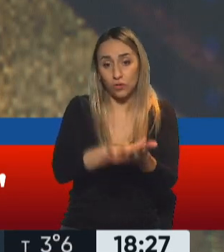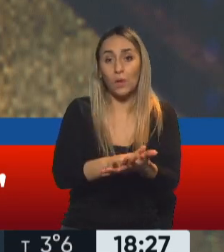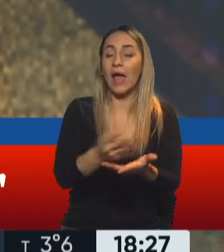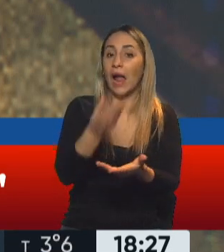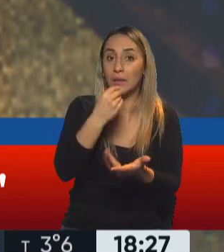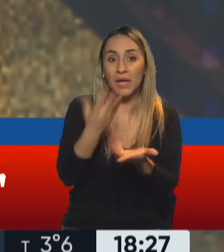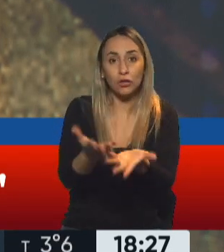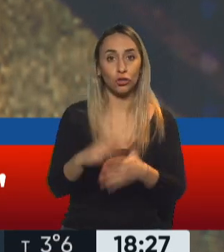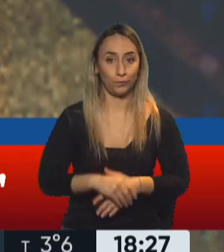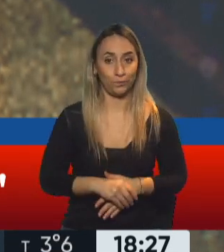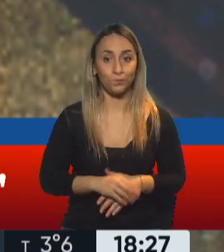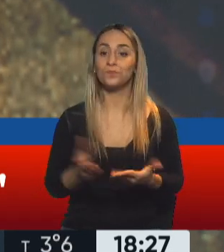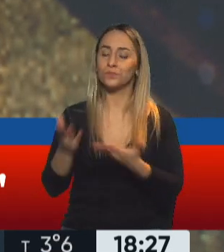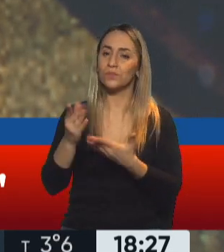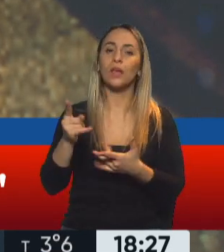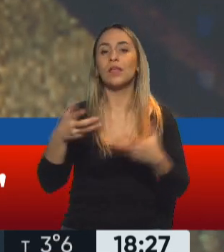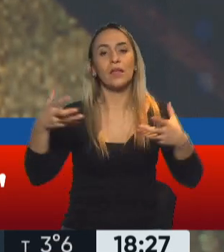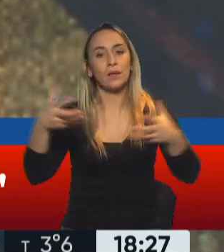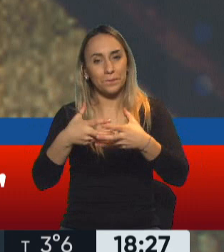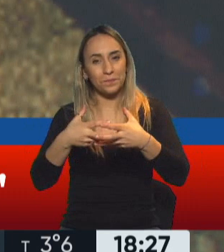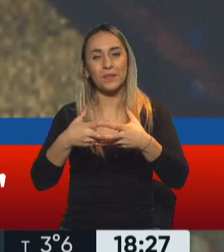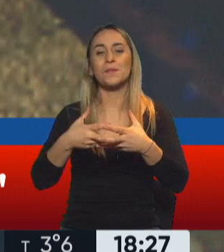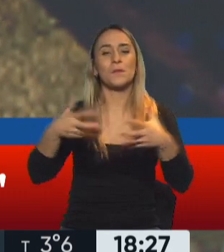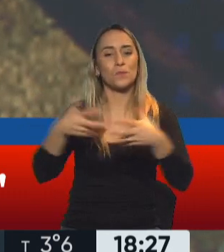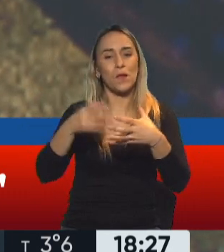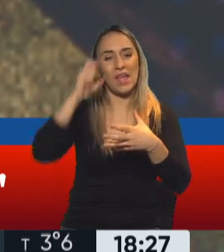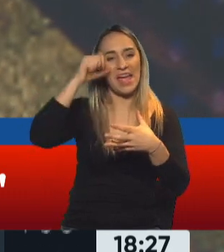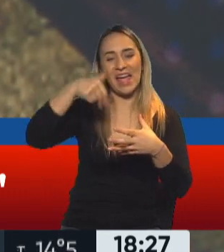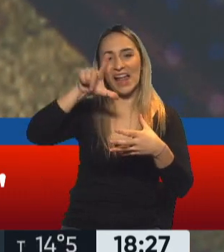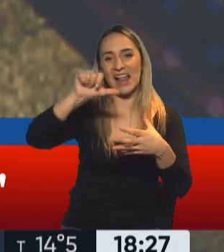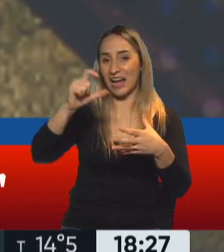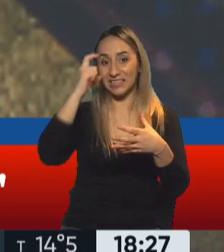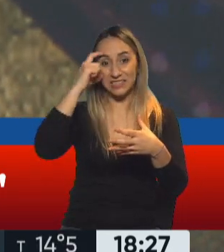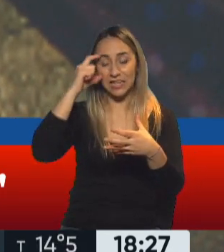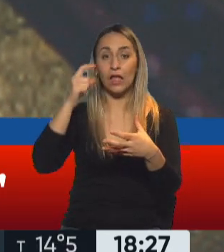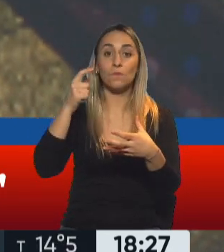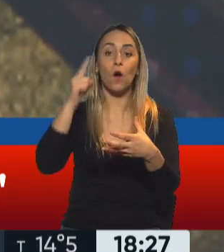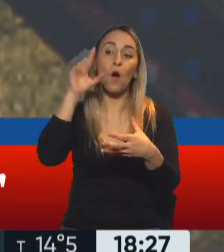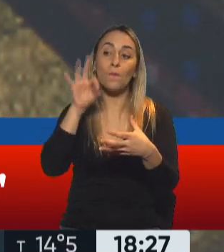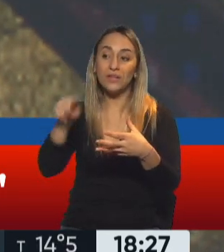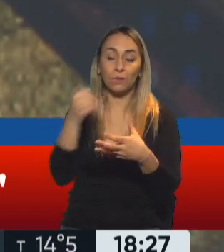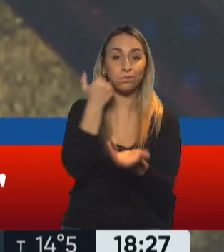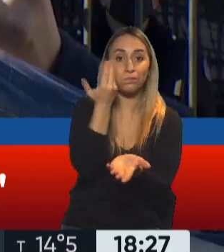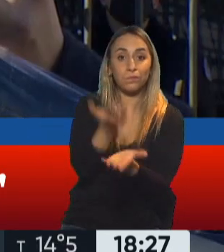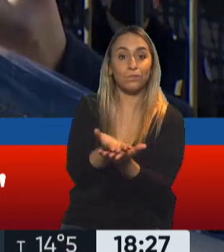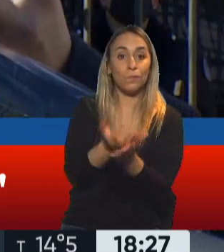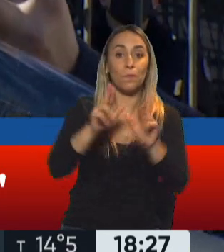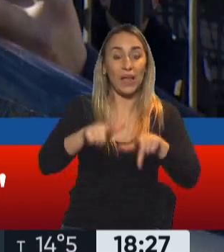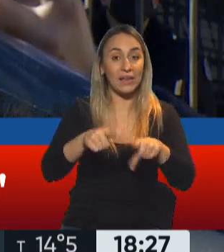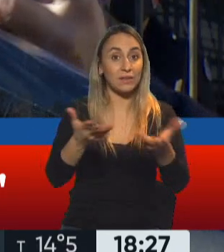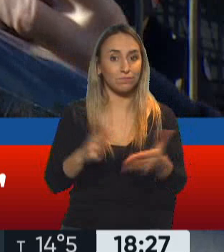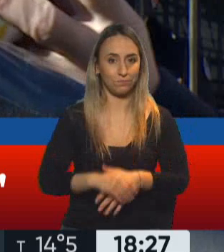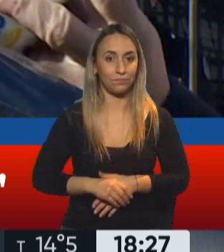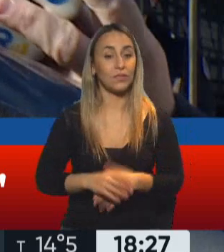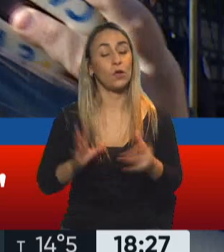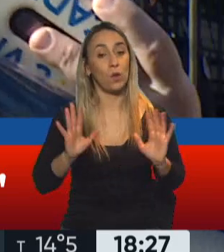país. Tenemos la opinión de los integrantes de la mesa de enlace después de presentarse este plan, este nuevo plan ganadero. Bueno,